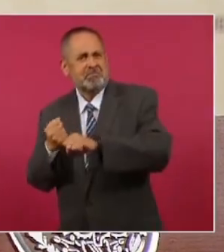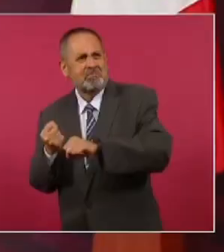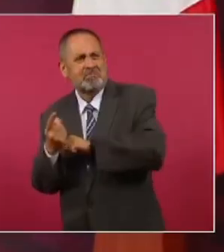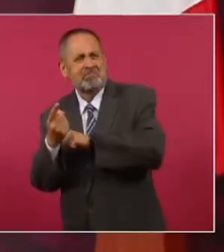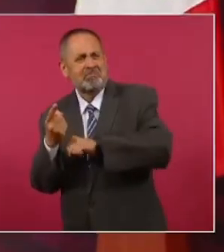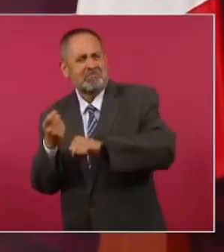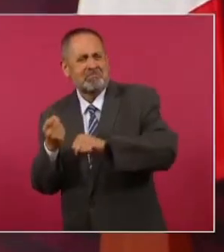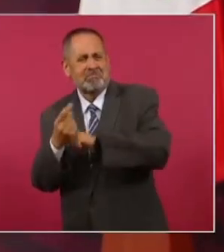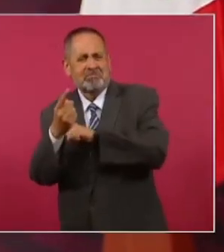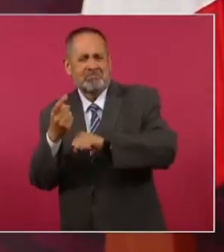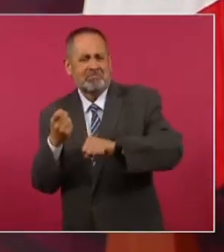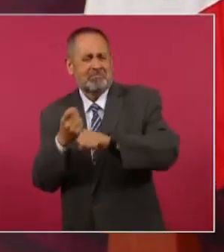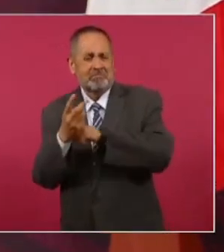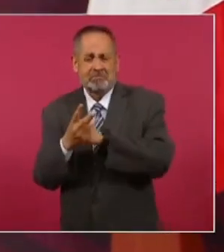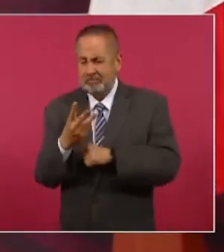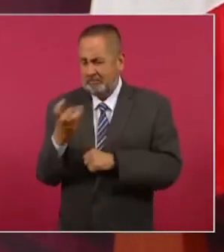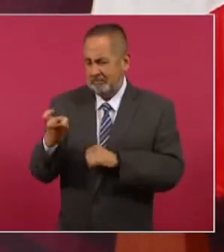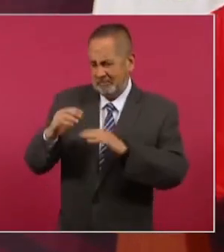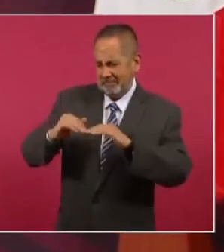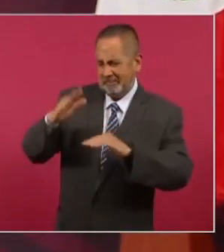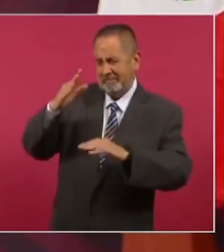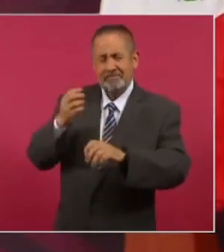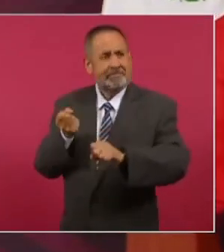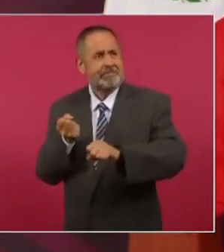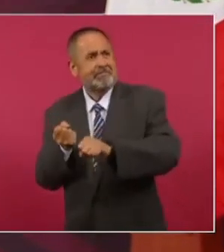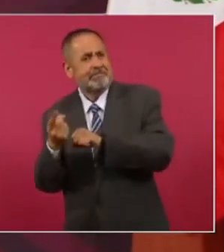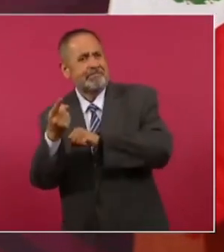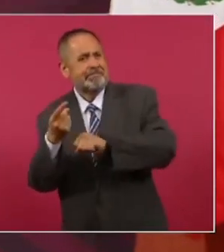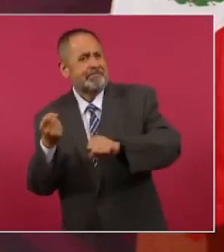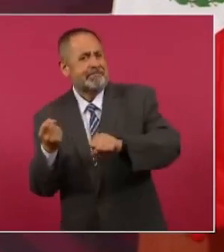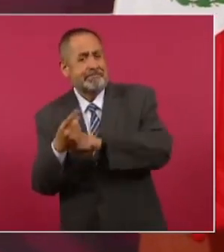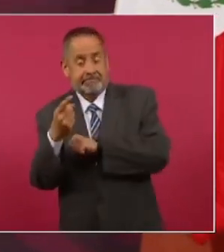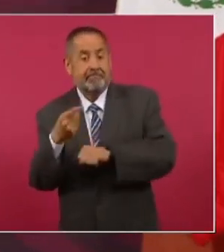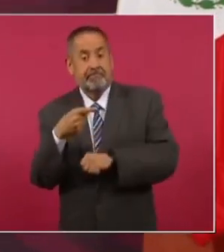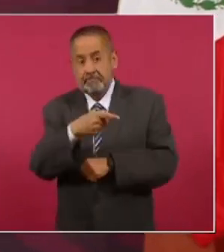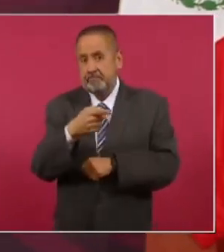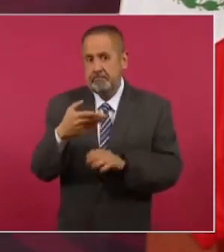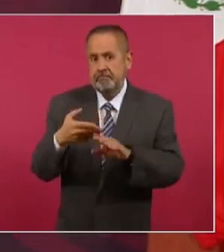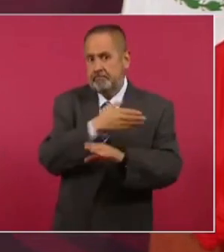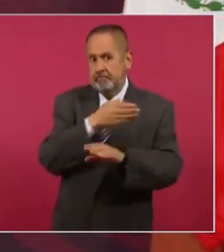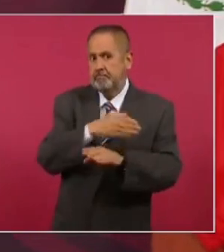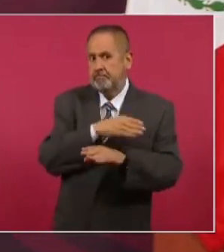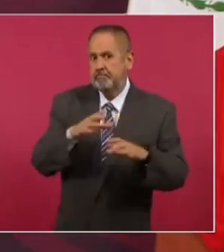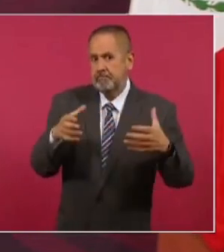arriba de 300 en la temporada regular